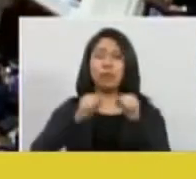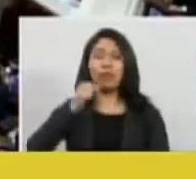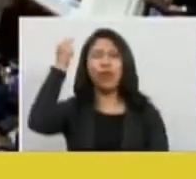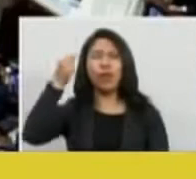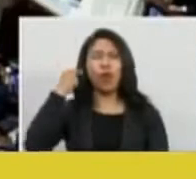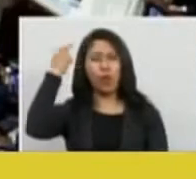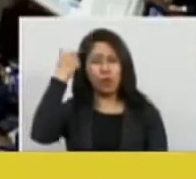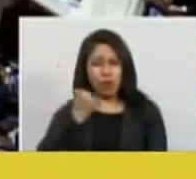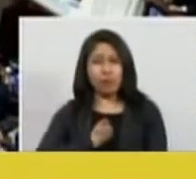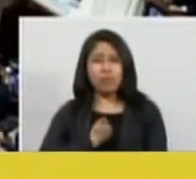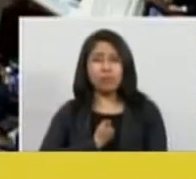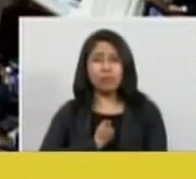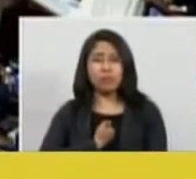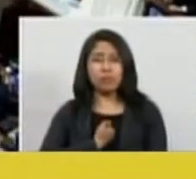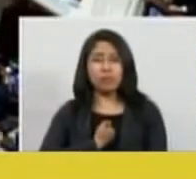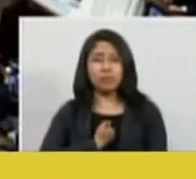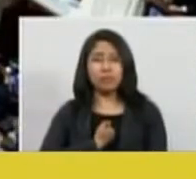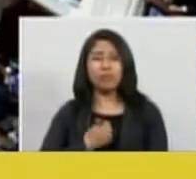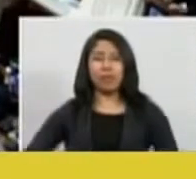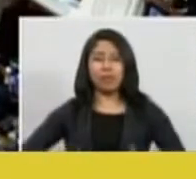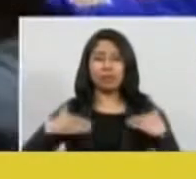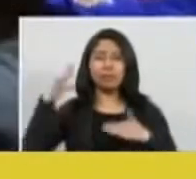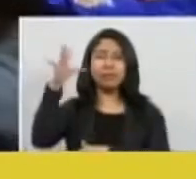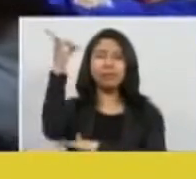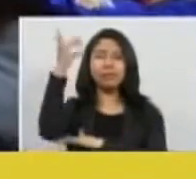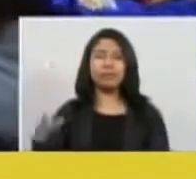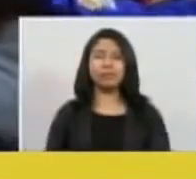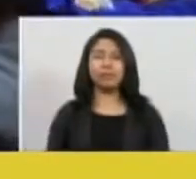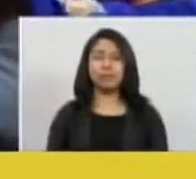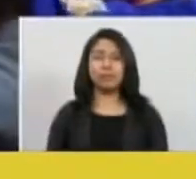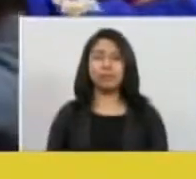gobernarnos nosotros mismos. ¡Jayaya Bolivia!